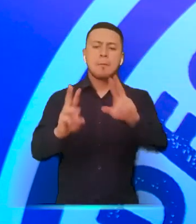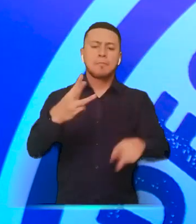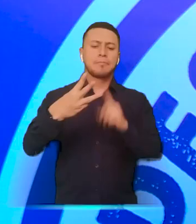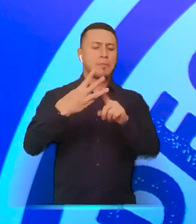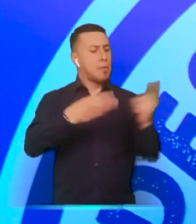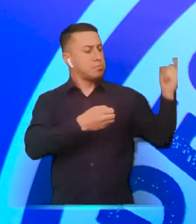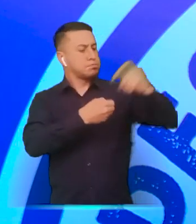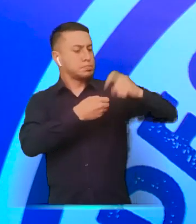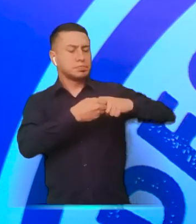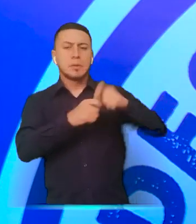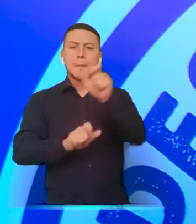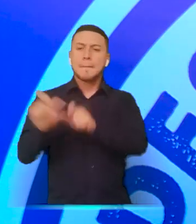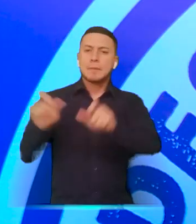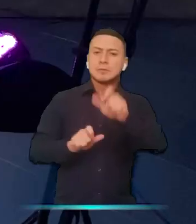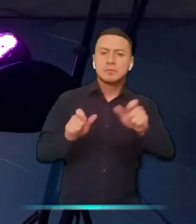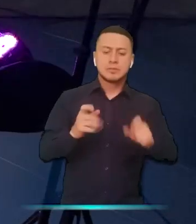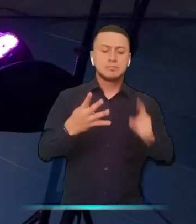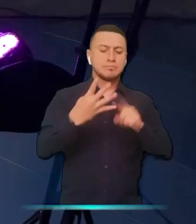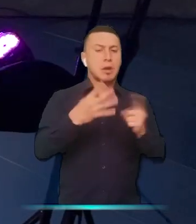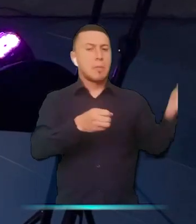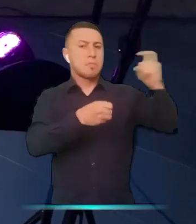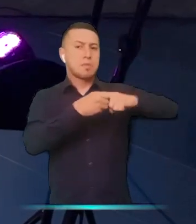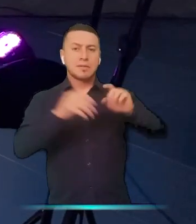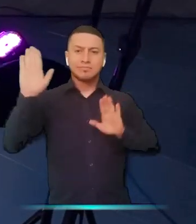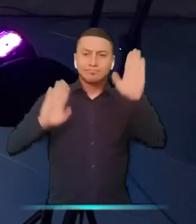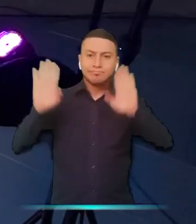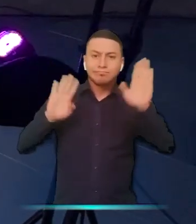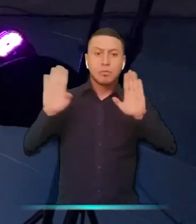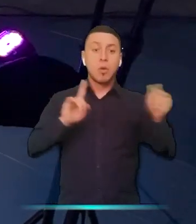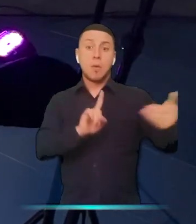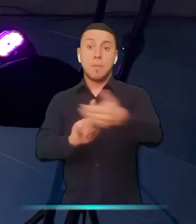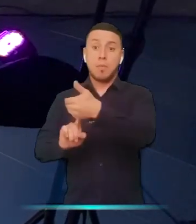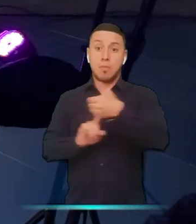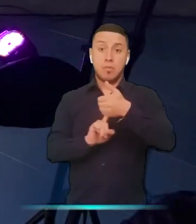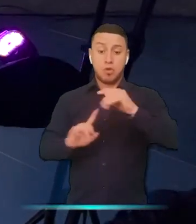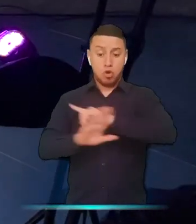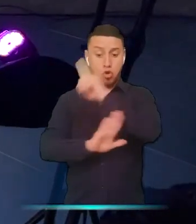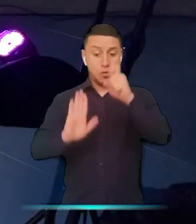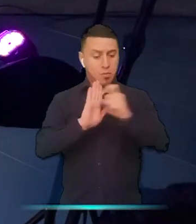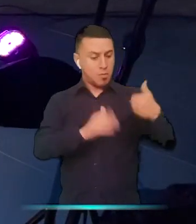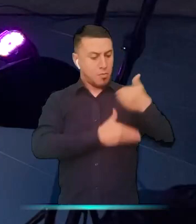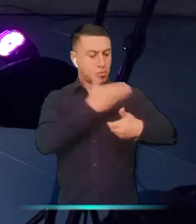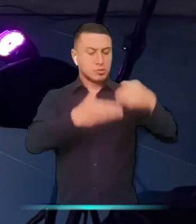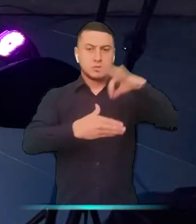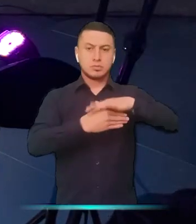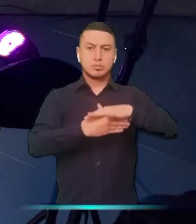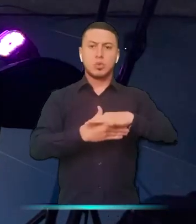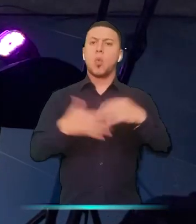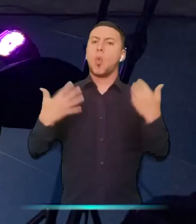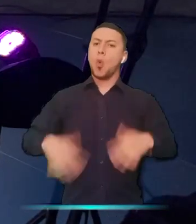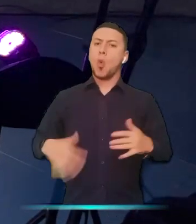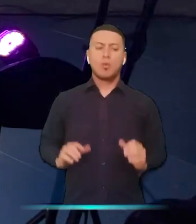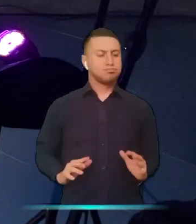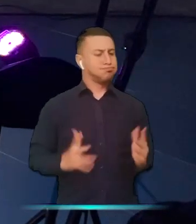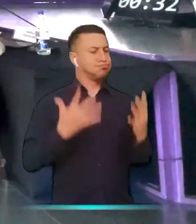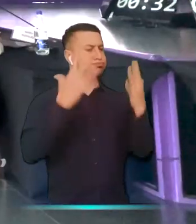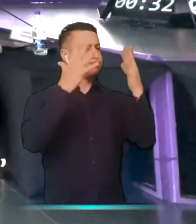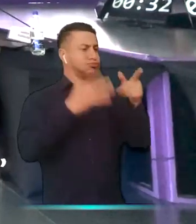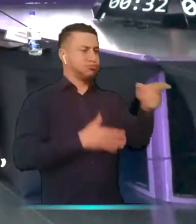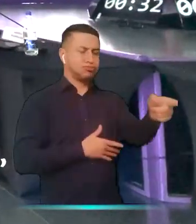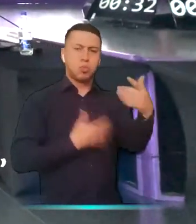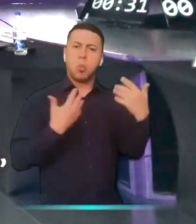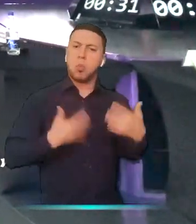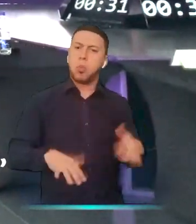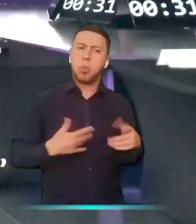páginas que dan los resultados, la inscripción de los ciudadanos, la inscripción de los candidatos. Lo vamos a proteger todo el proceso electoral.